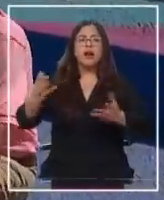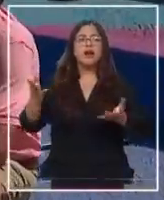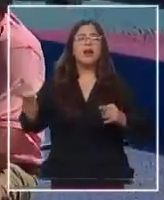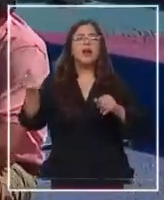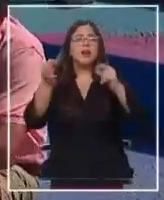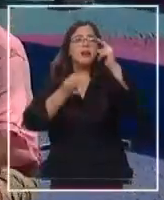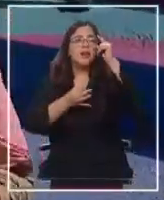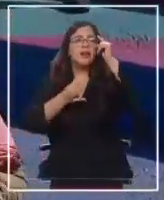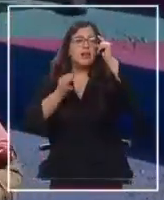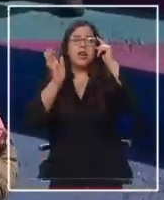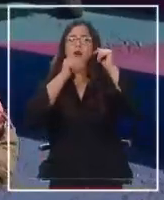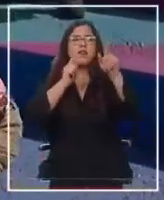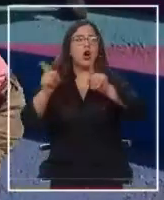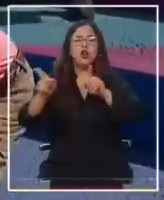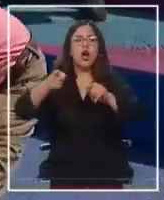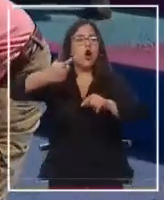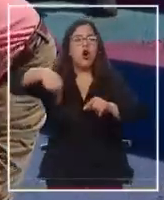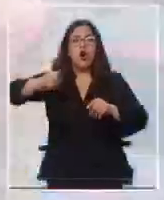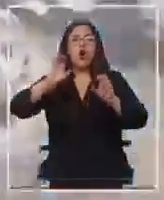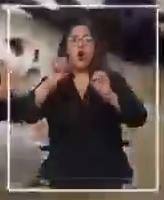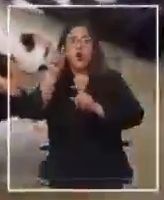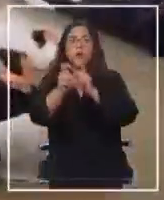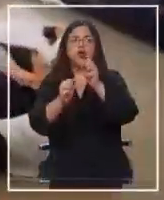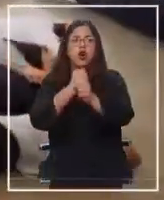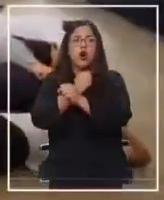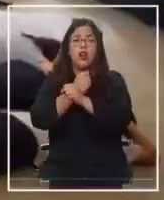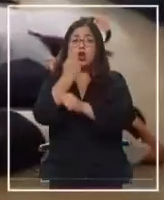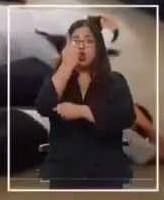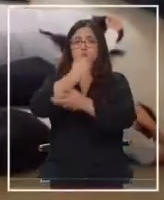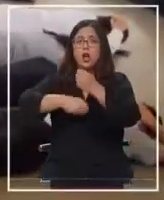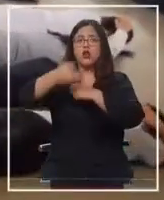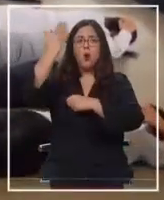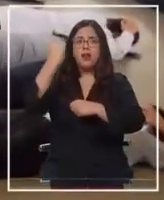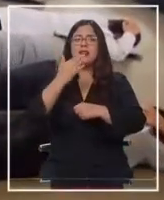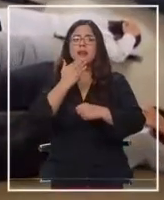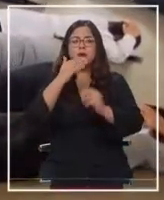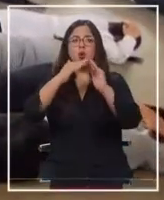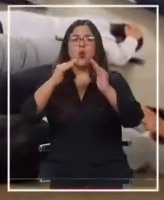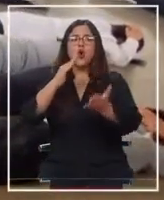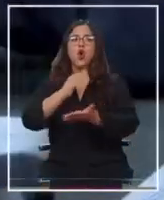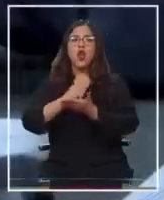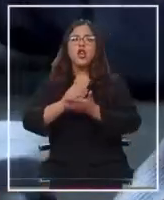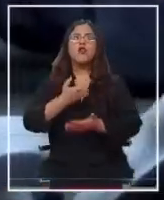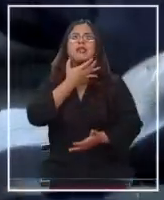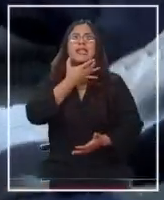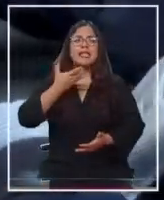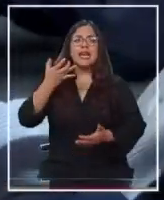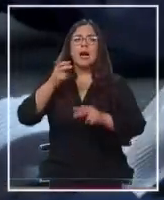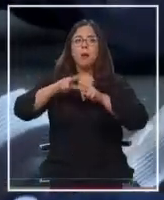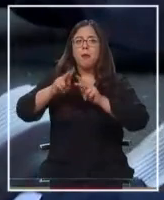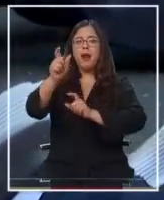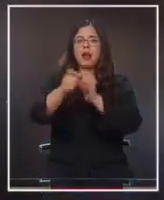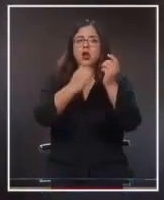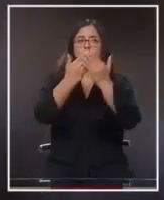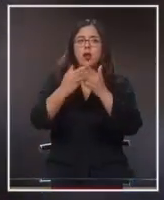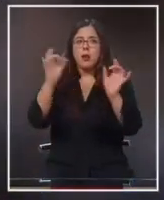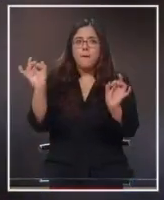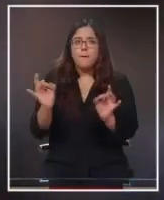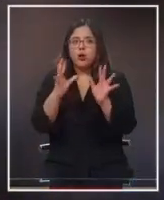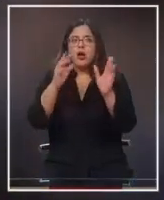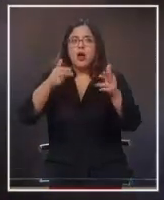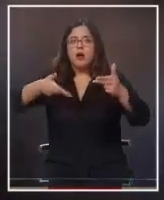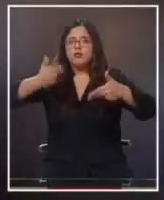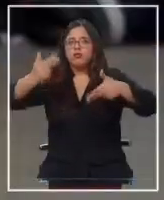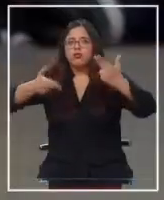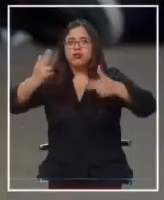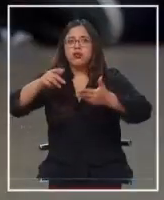aseguraron que no se había coordinado con ellos o con Carabineros. Hace un año, también un colegio de Renca preparó a sus alumnos ante una posible